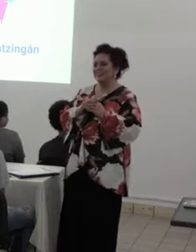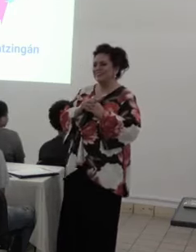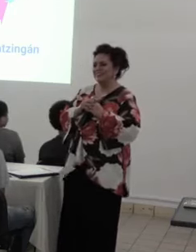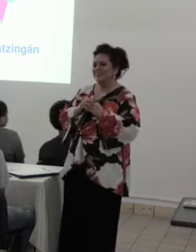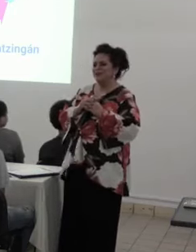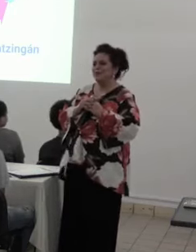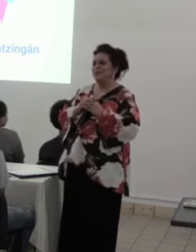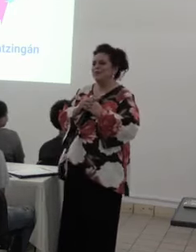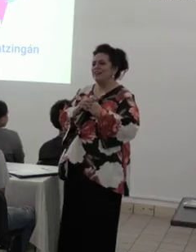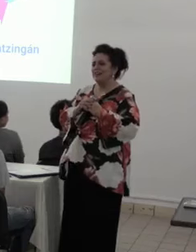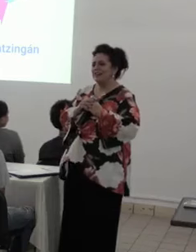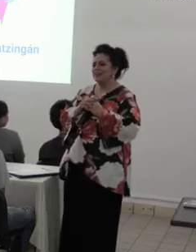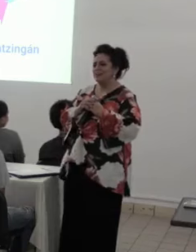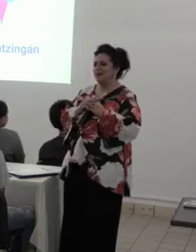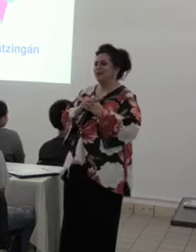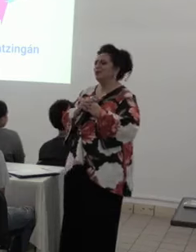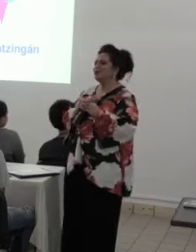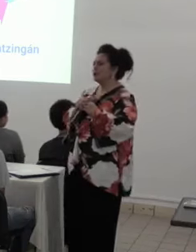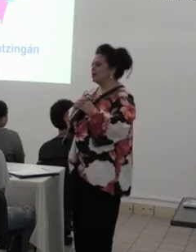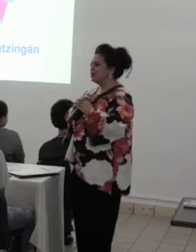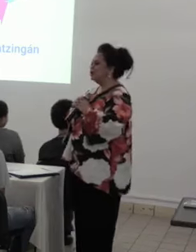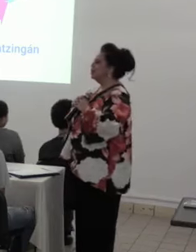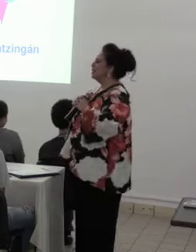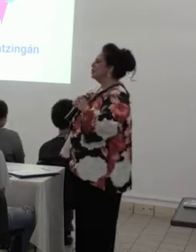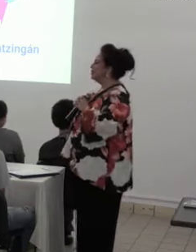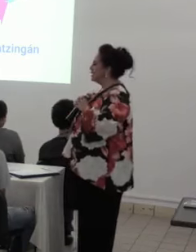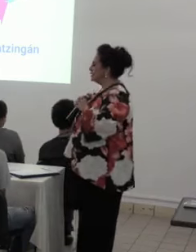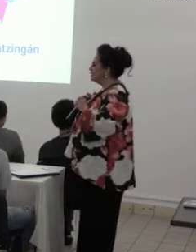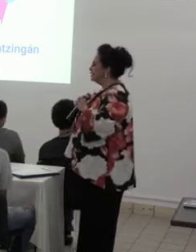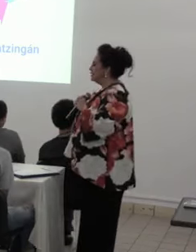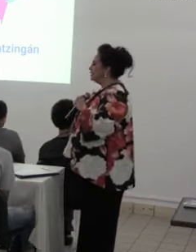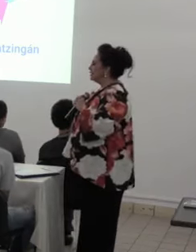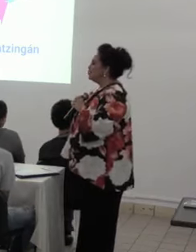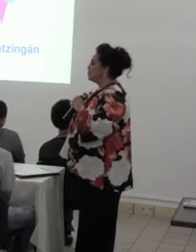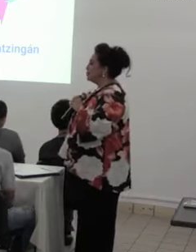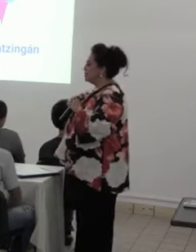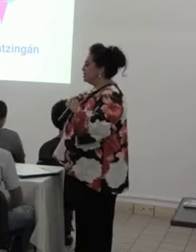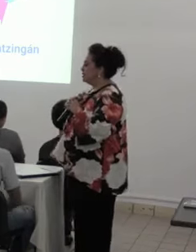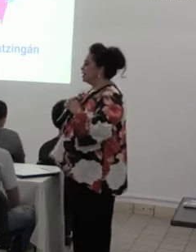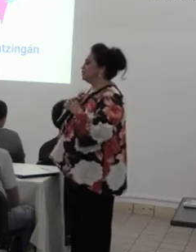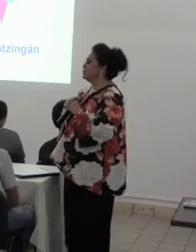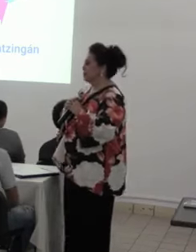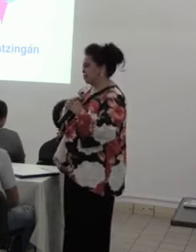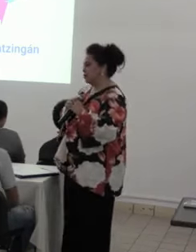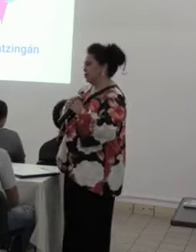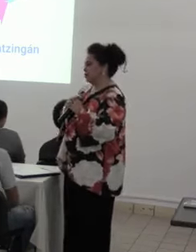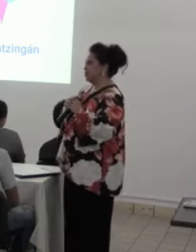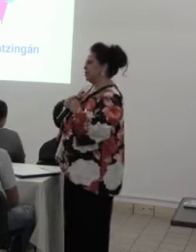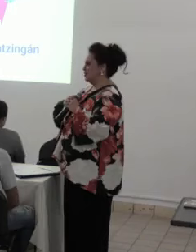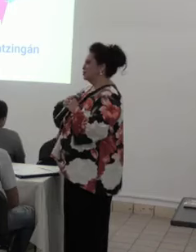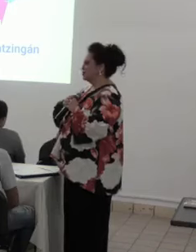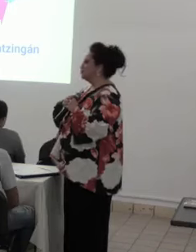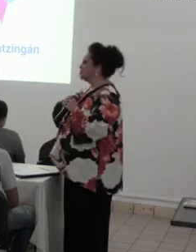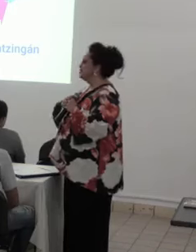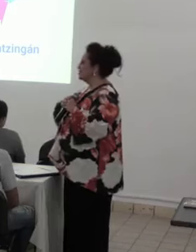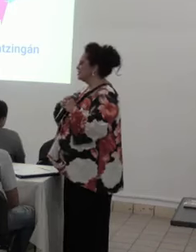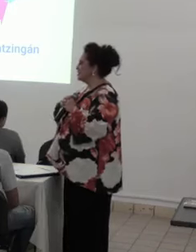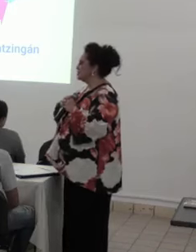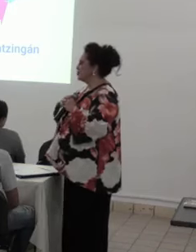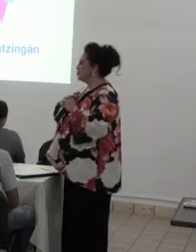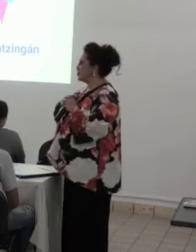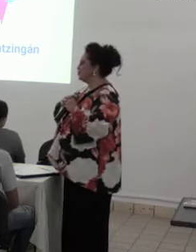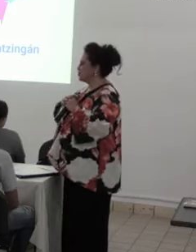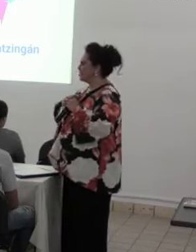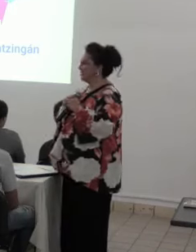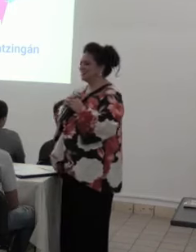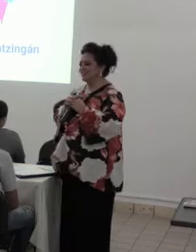propuestas que serán bienvenidas para construir un gran plan que permita avanzar como michoacanos. Muchas